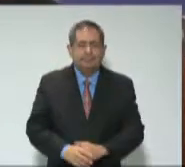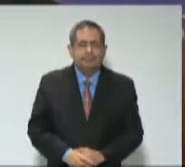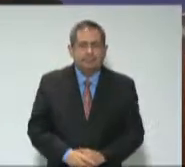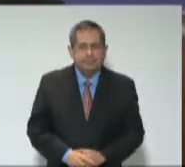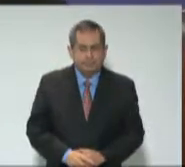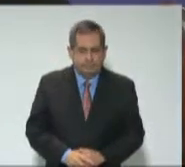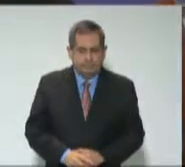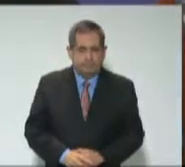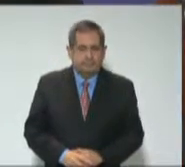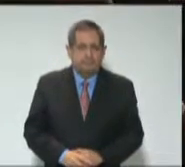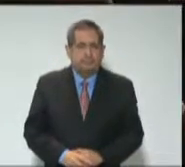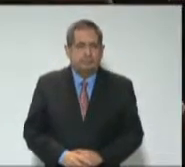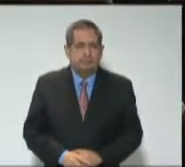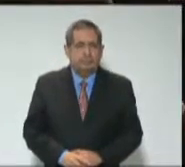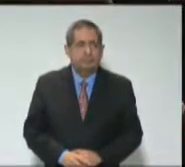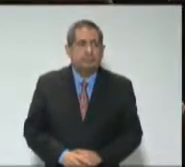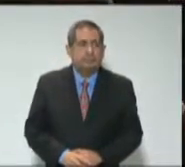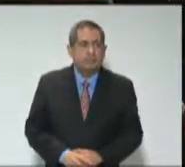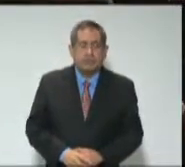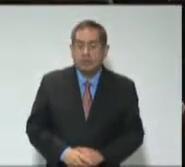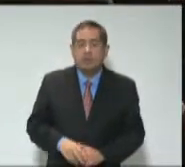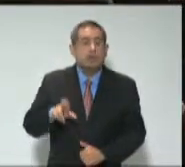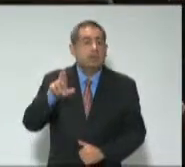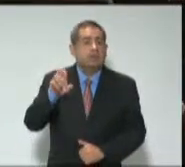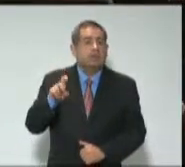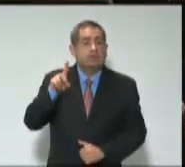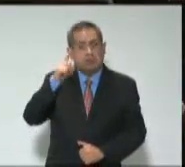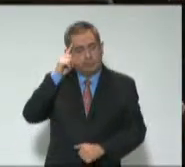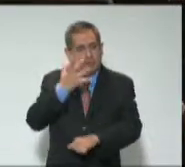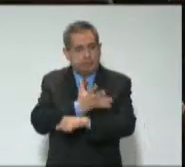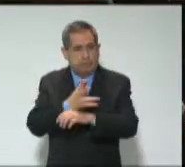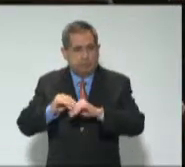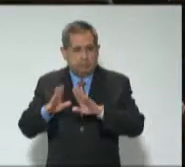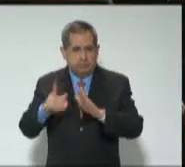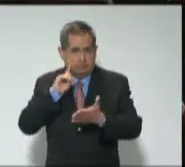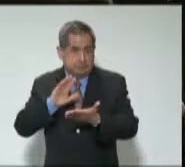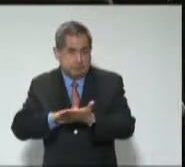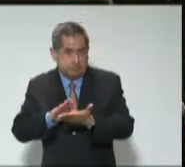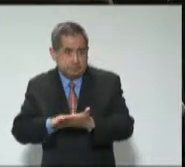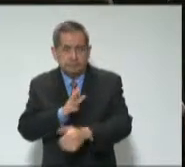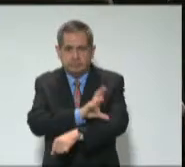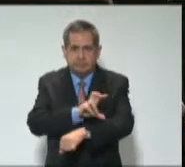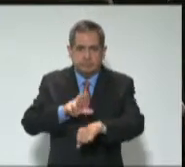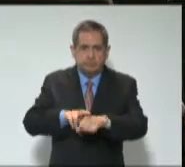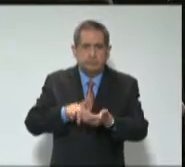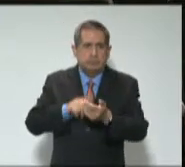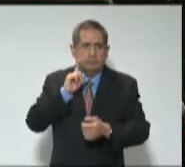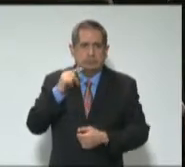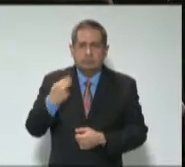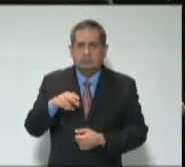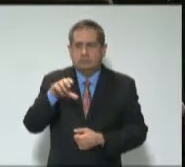vallesteros la coordinadora de la red por la rendición de cuentas Lourdes Morales